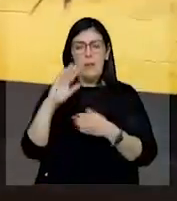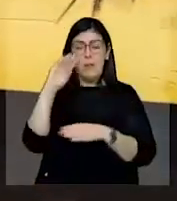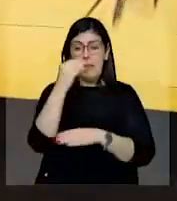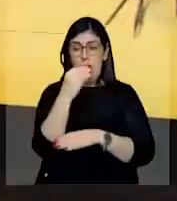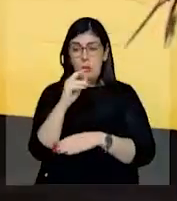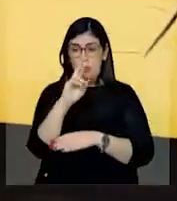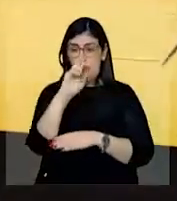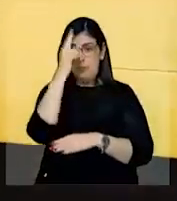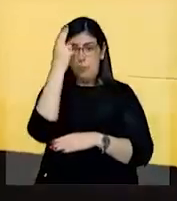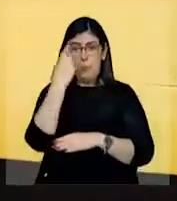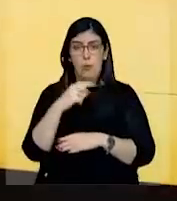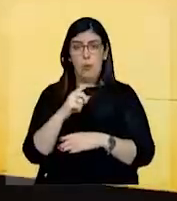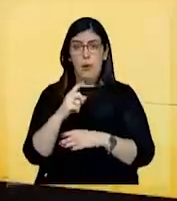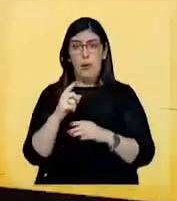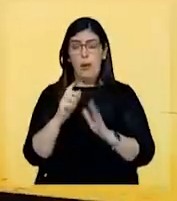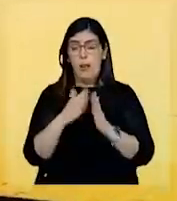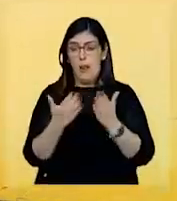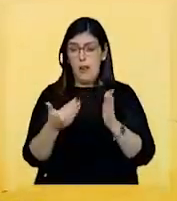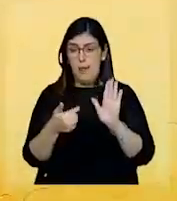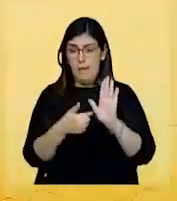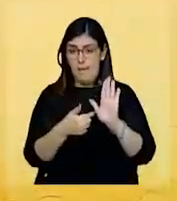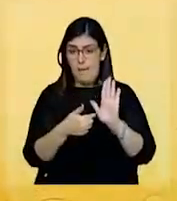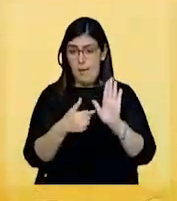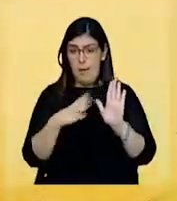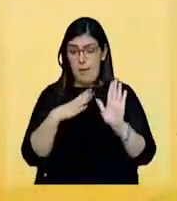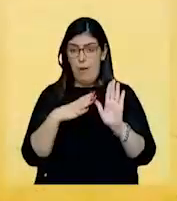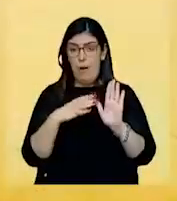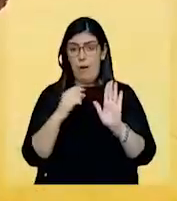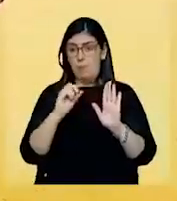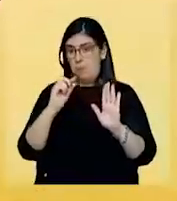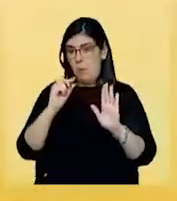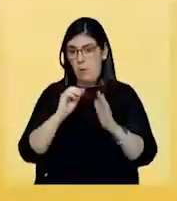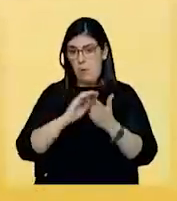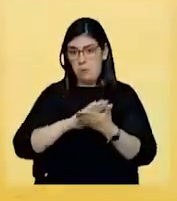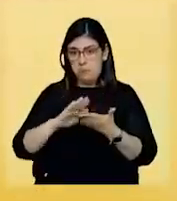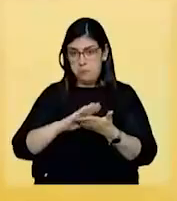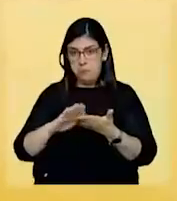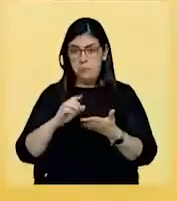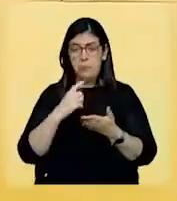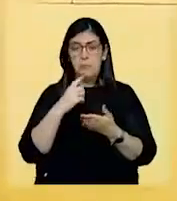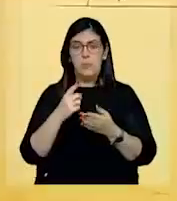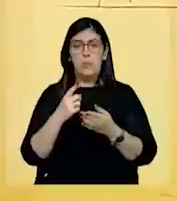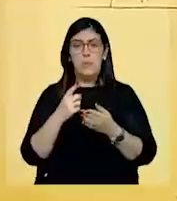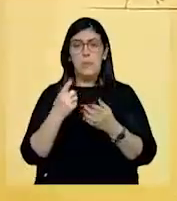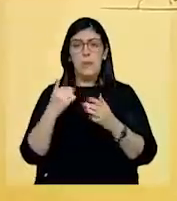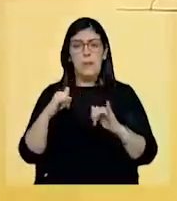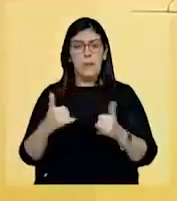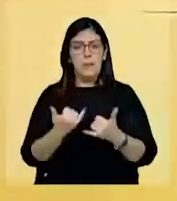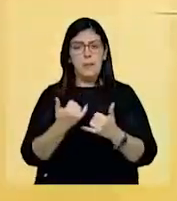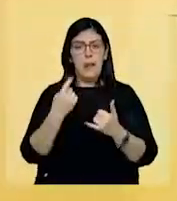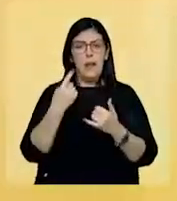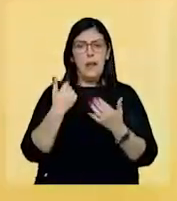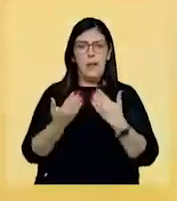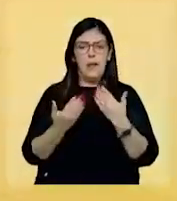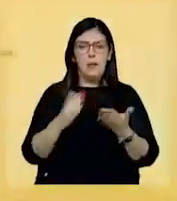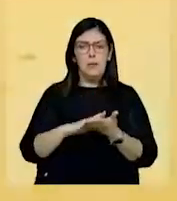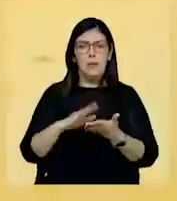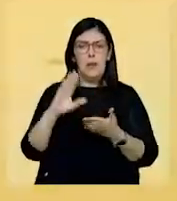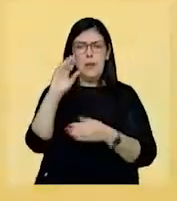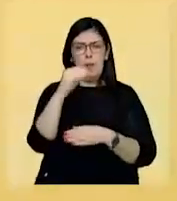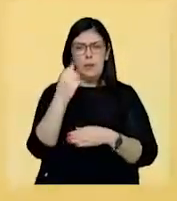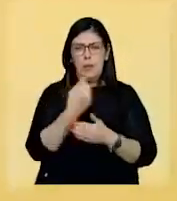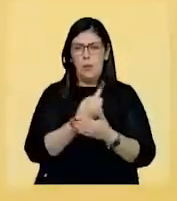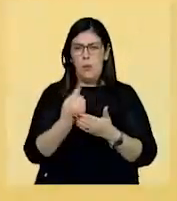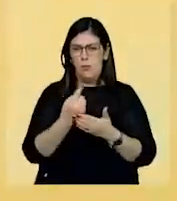Uruguay porque tenemos este libro que se lanzó hace poquito. Ya venimos escuchando sobre dinosaurios porque hace unas